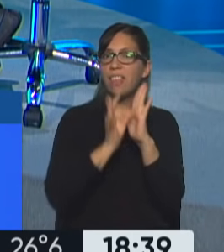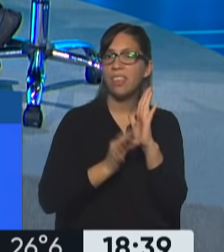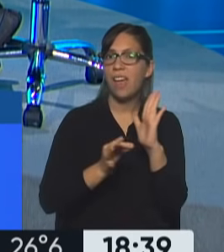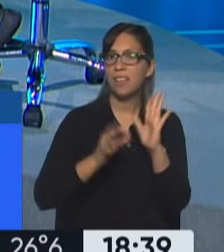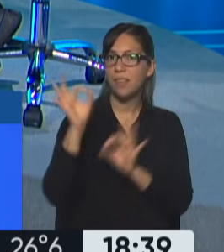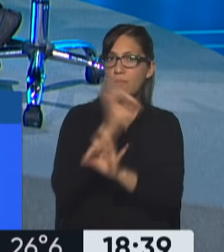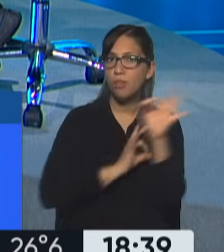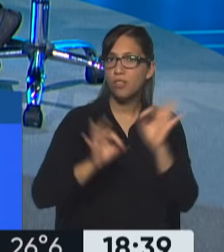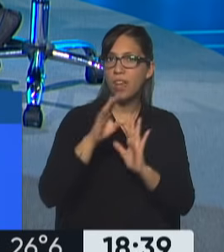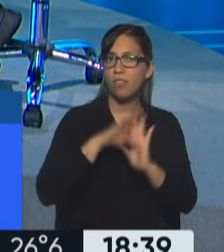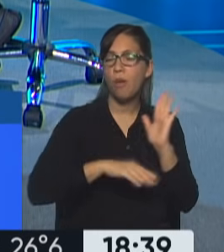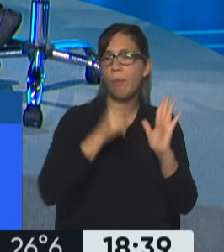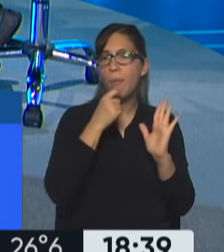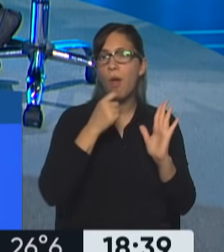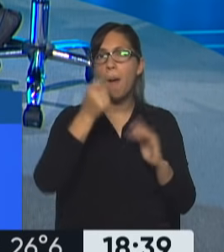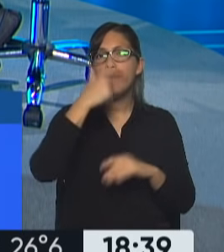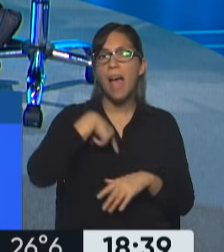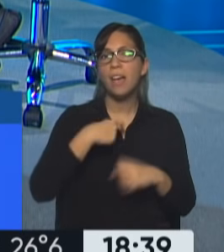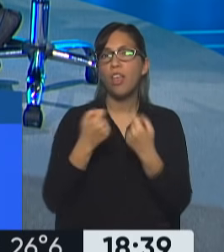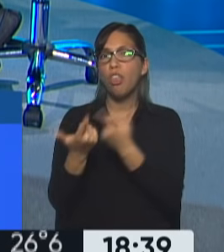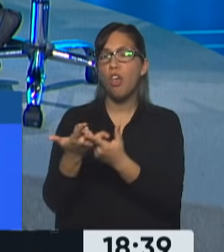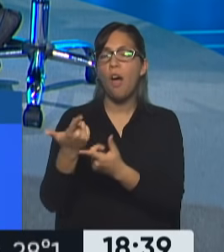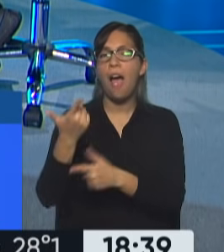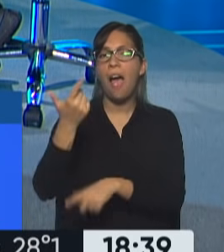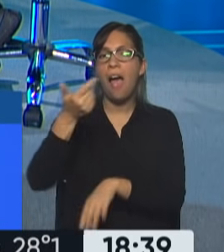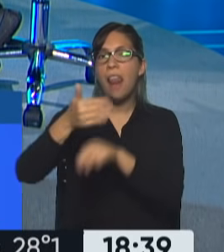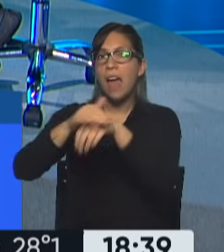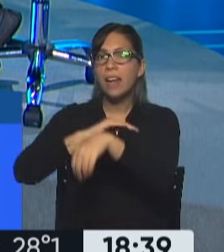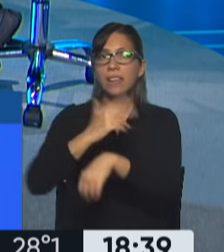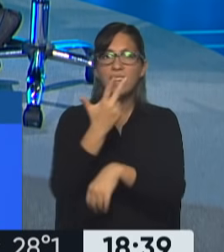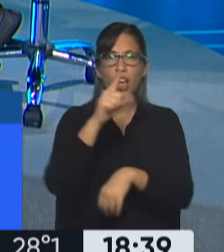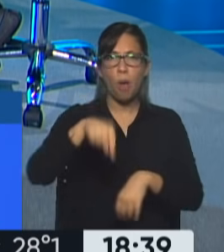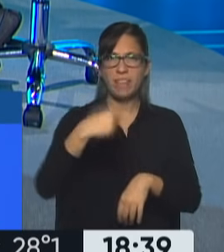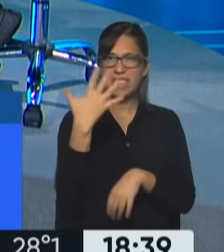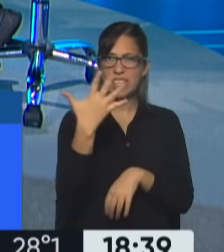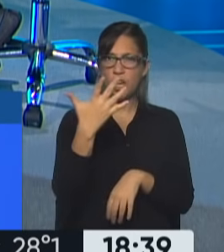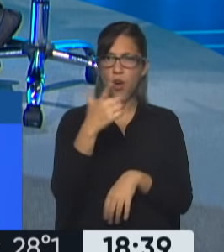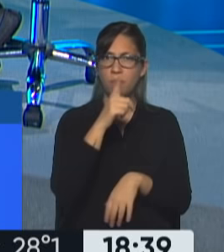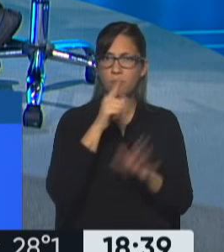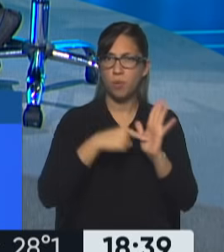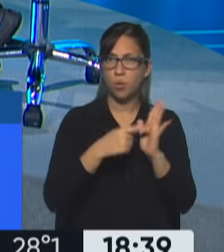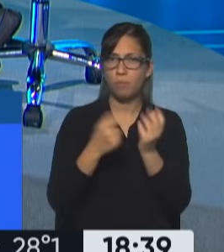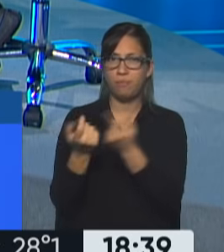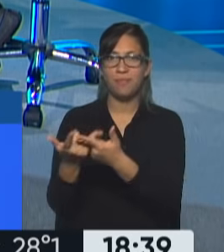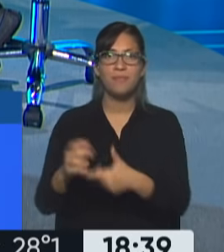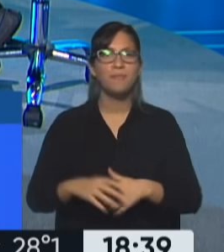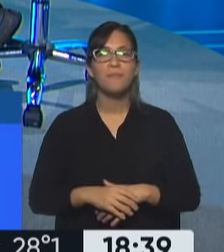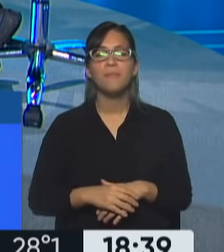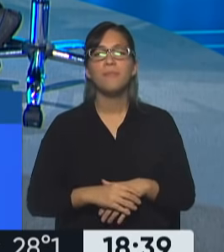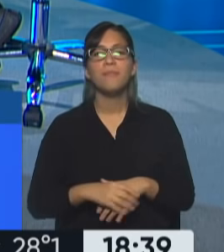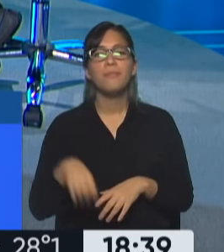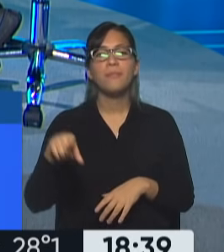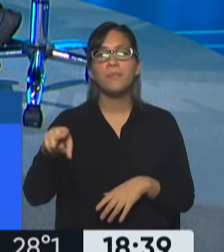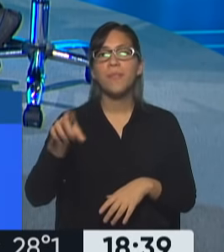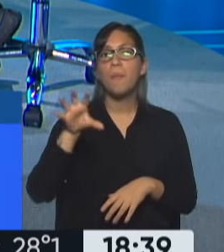arbitrariamente le dio Mauricio Macri a Larreta cuando era presidente, 3,75 primero y después 3,5 creo que bajó ante el reclamo de los gobernadores, no salía de